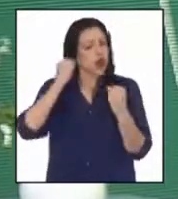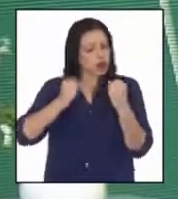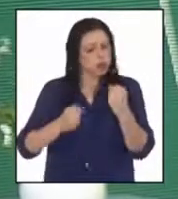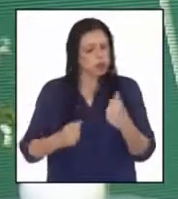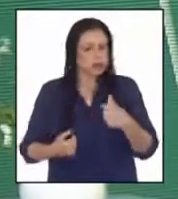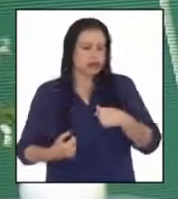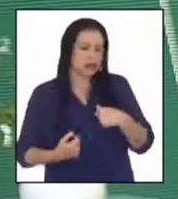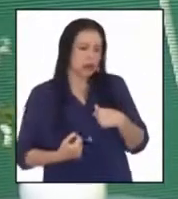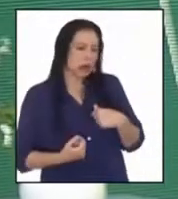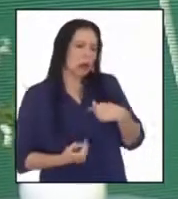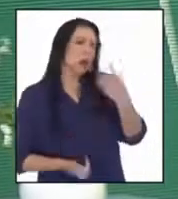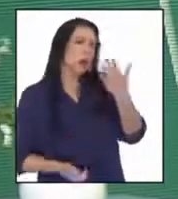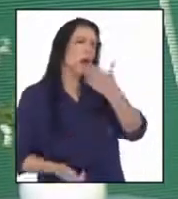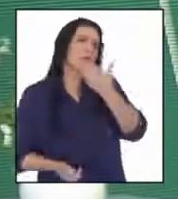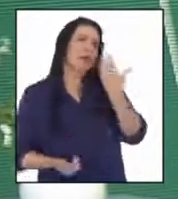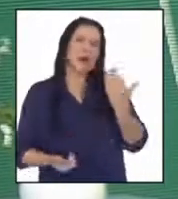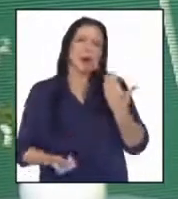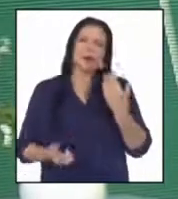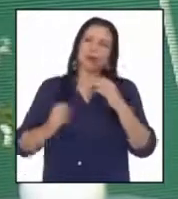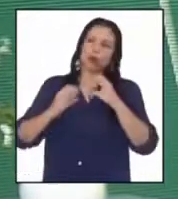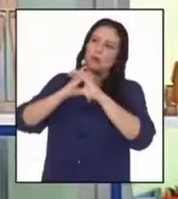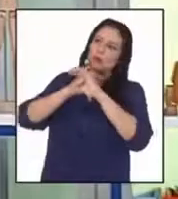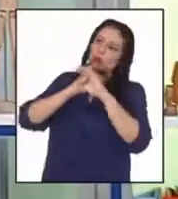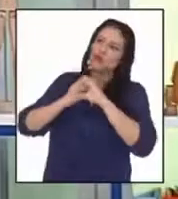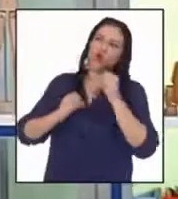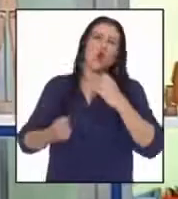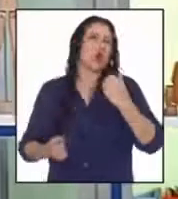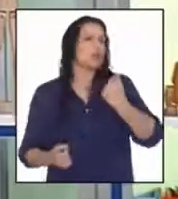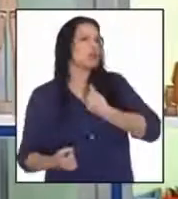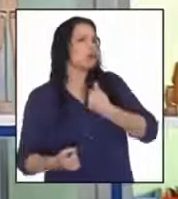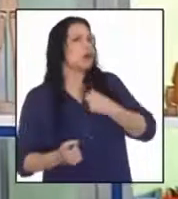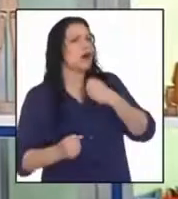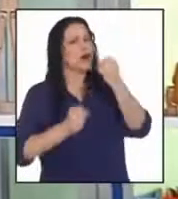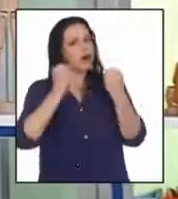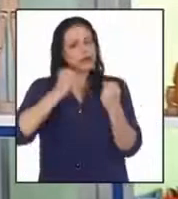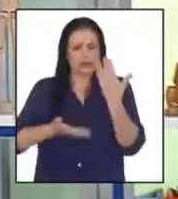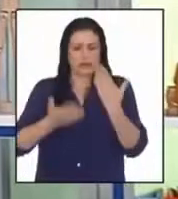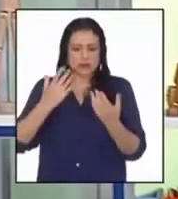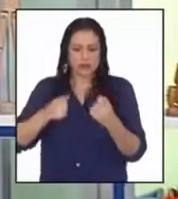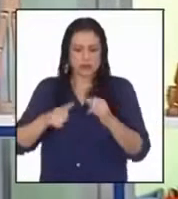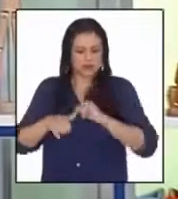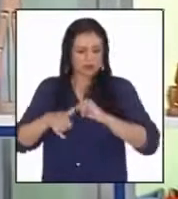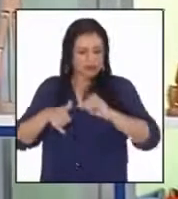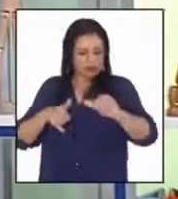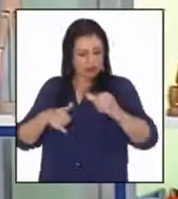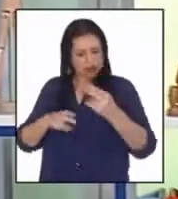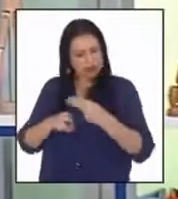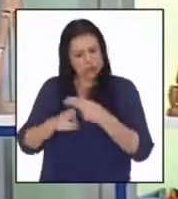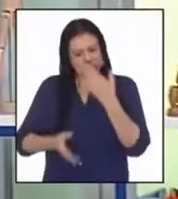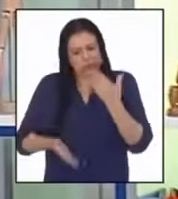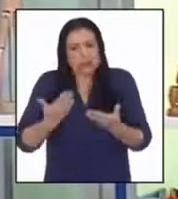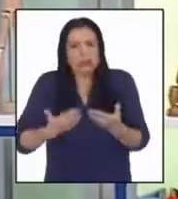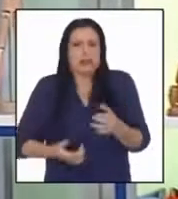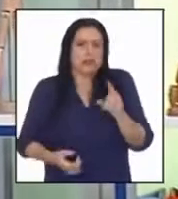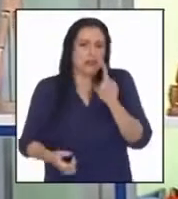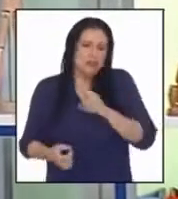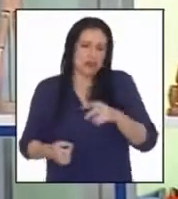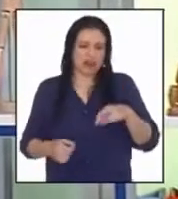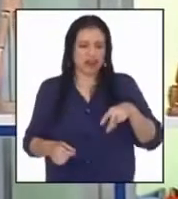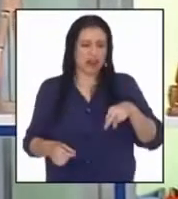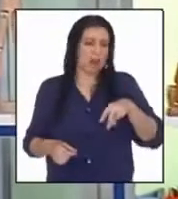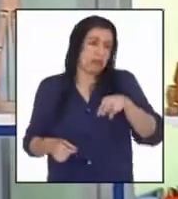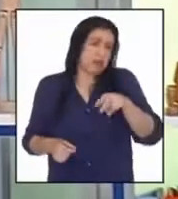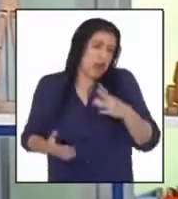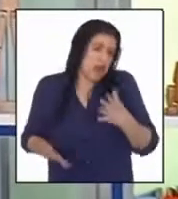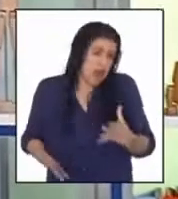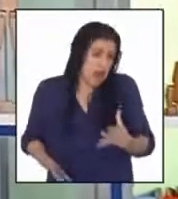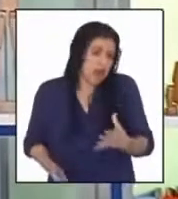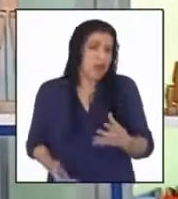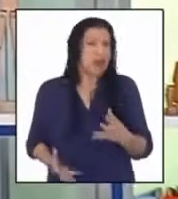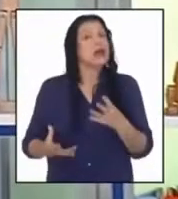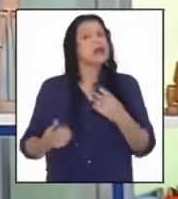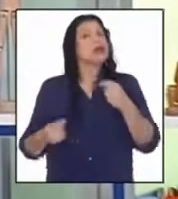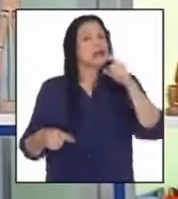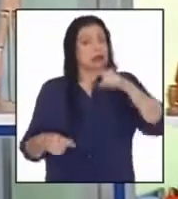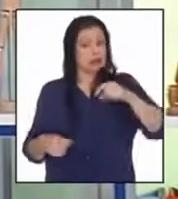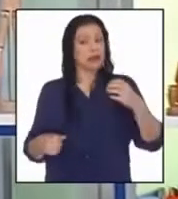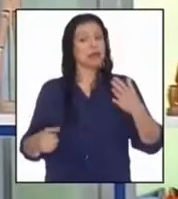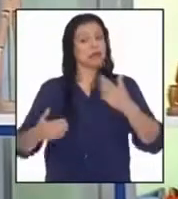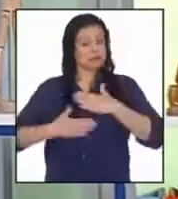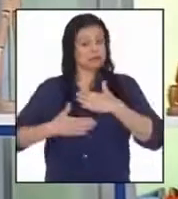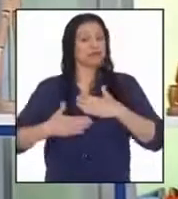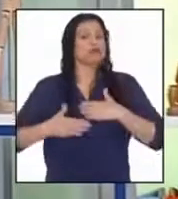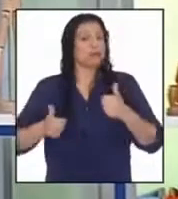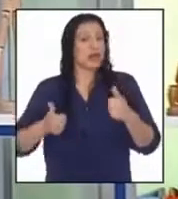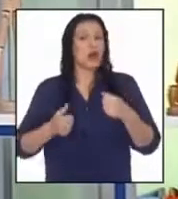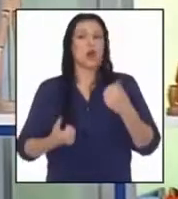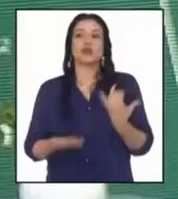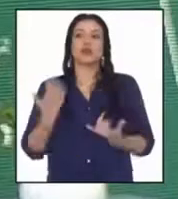si conviene usar uno público o privado. Y si es una distancia corta, evaluar la posibilidad de caminar, que tanto bien nos